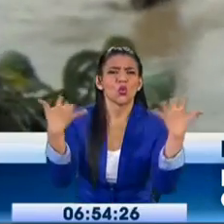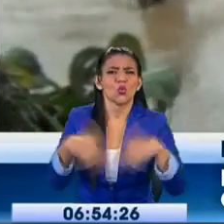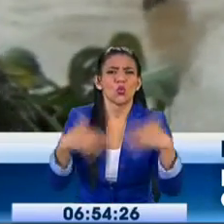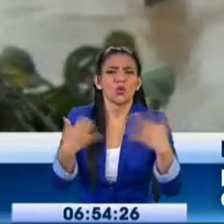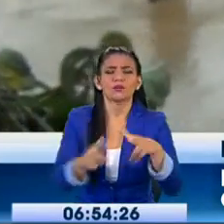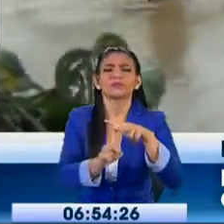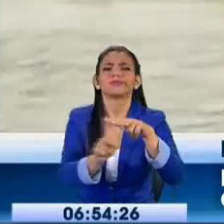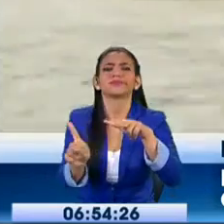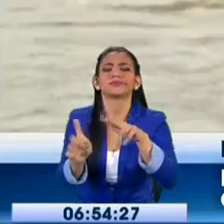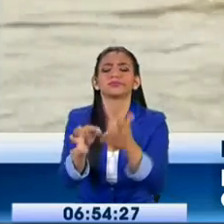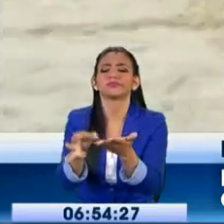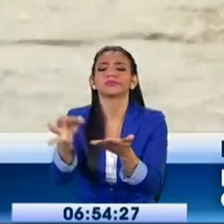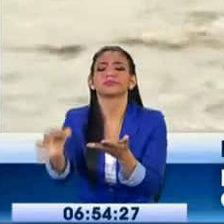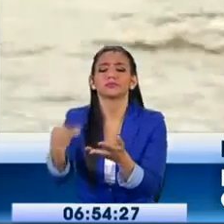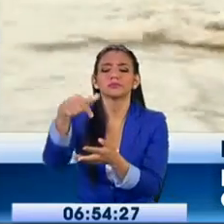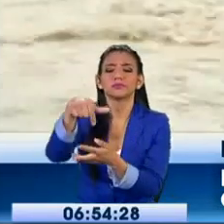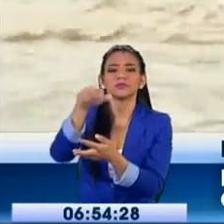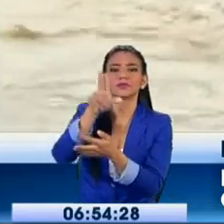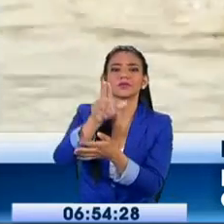cantón Quinsaloma.